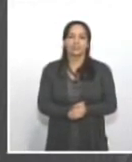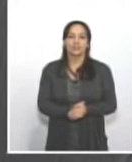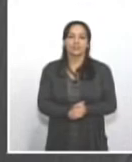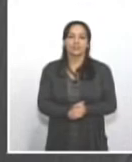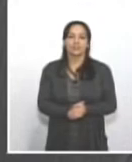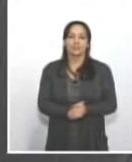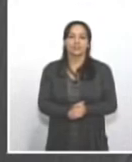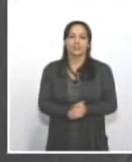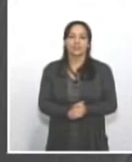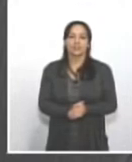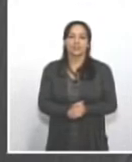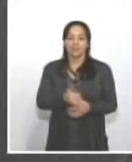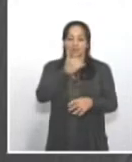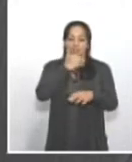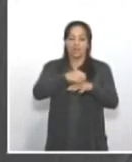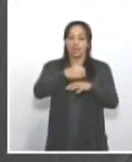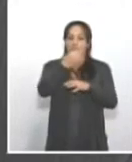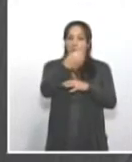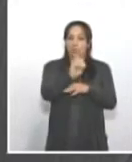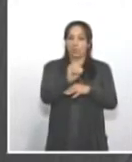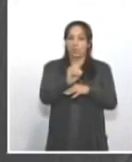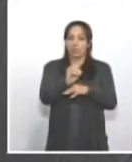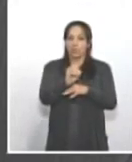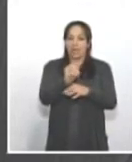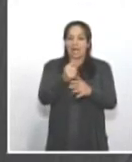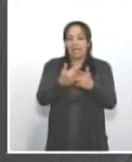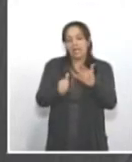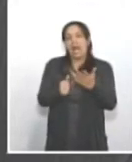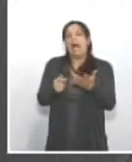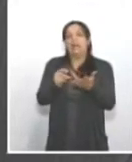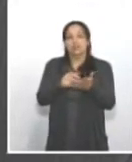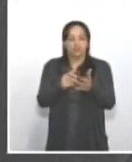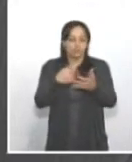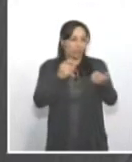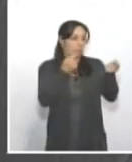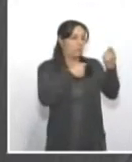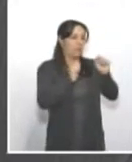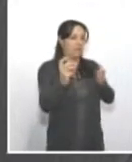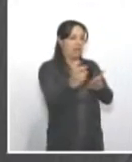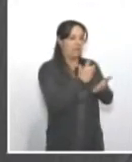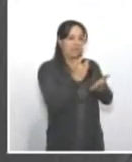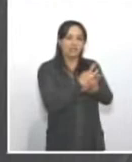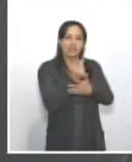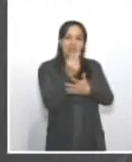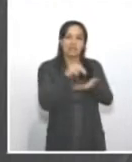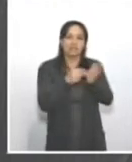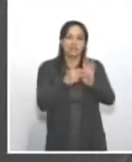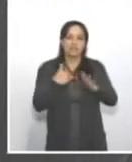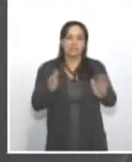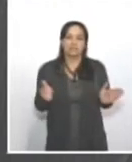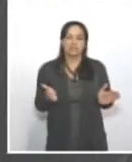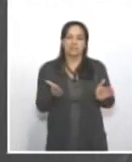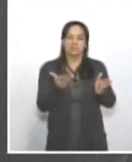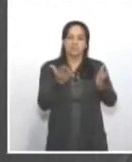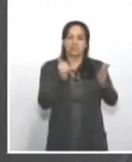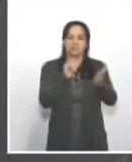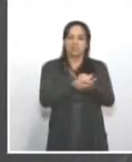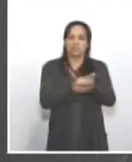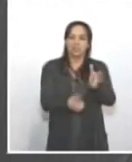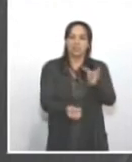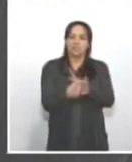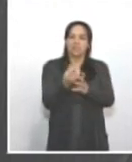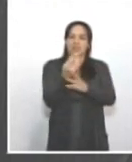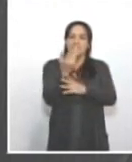Y los costos del oro obviamente estimulan a esa generación de